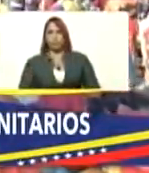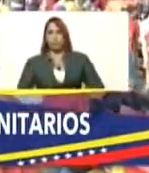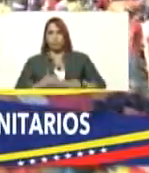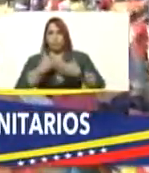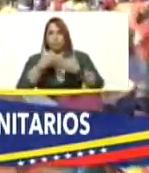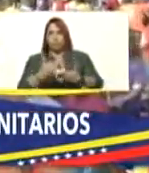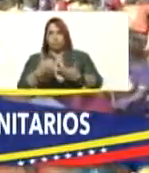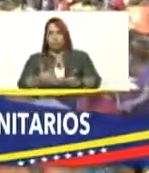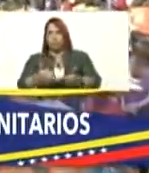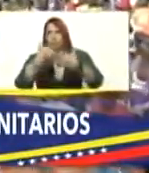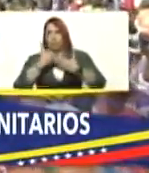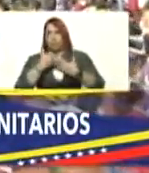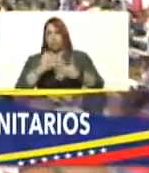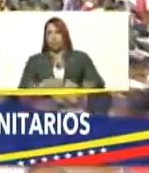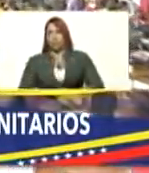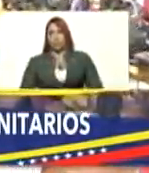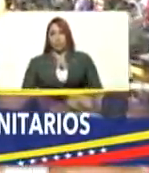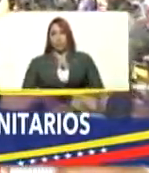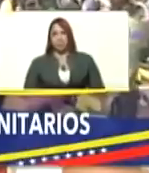ayudarnos, entreayudarnos.